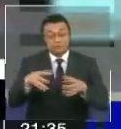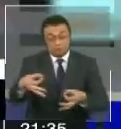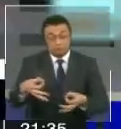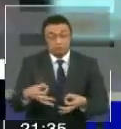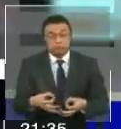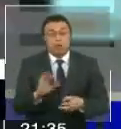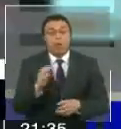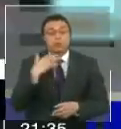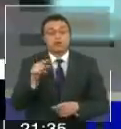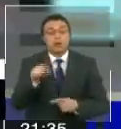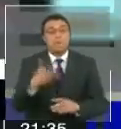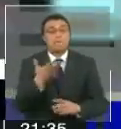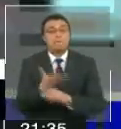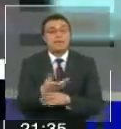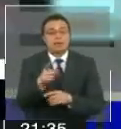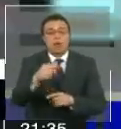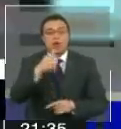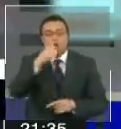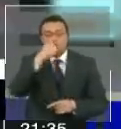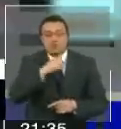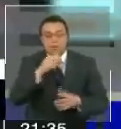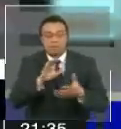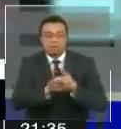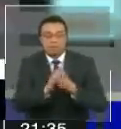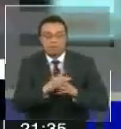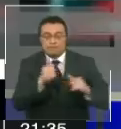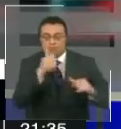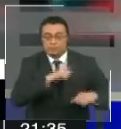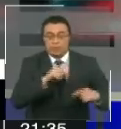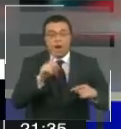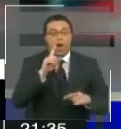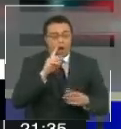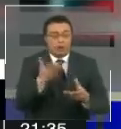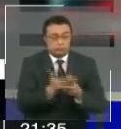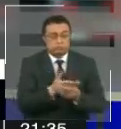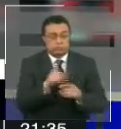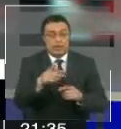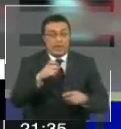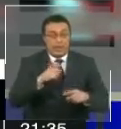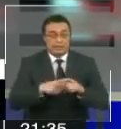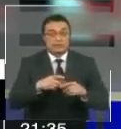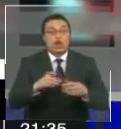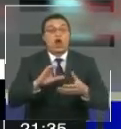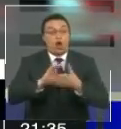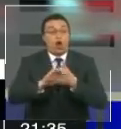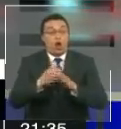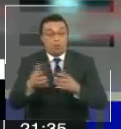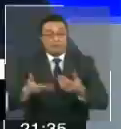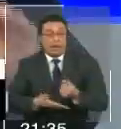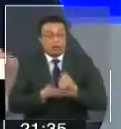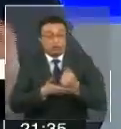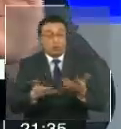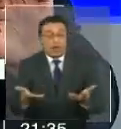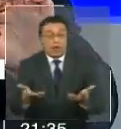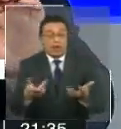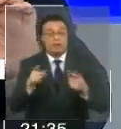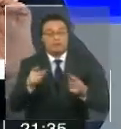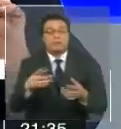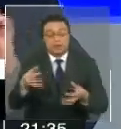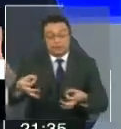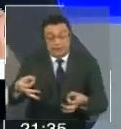piden este procesamiento como encubridor, siendo que había antecedentes de que había sido cómplice, que finalmente